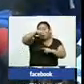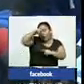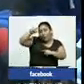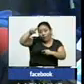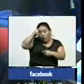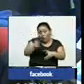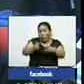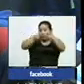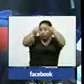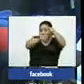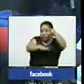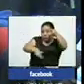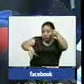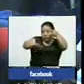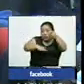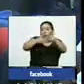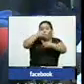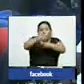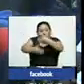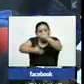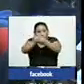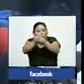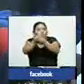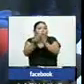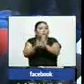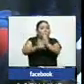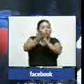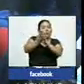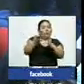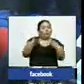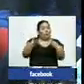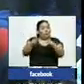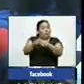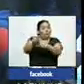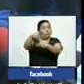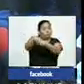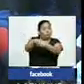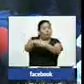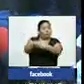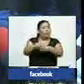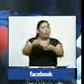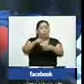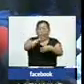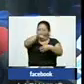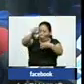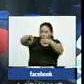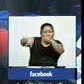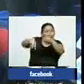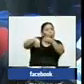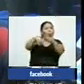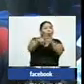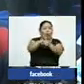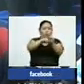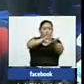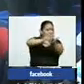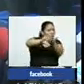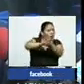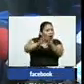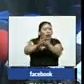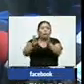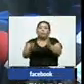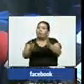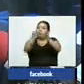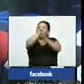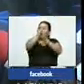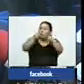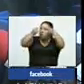centros penales para el proceso de rehabilitación y reinserción. Todo se invirtió en la institucionalidad de la Dirección General de